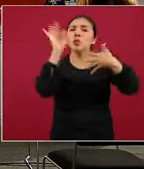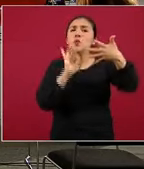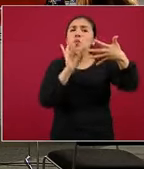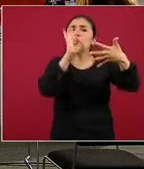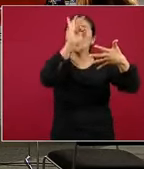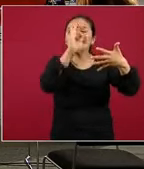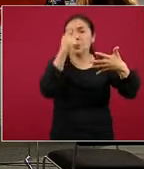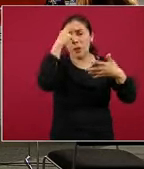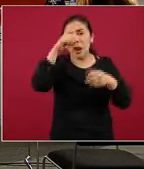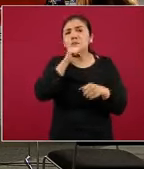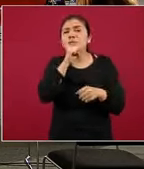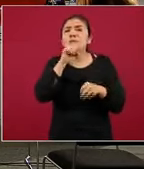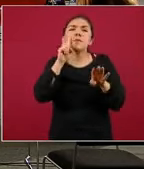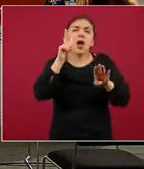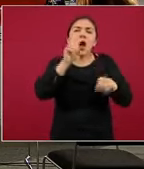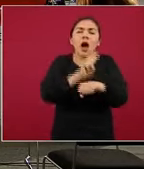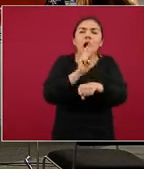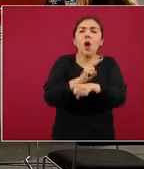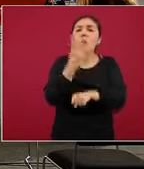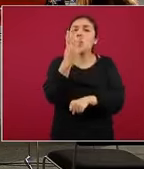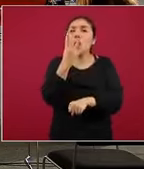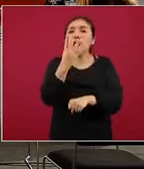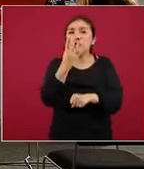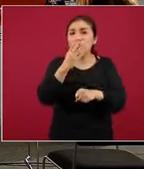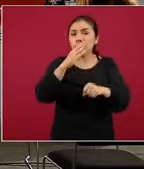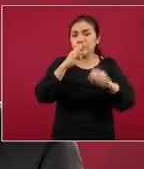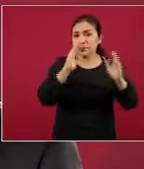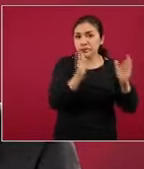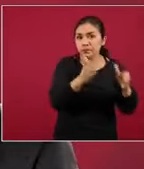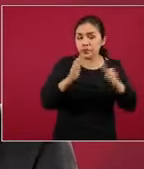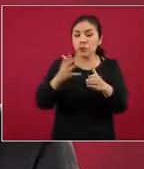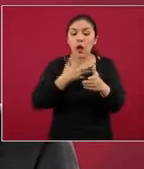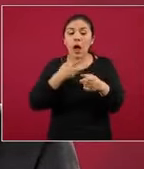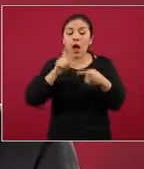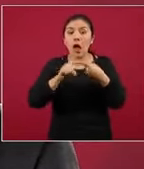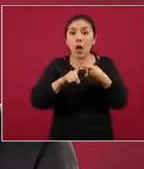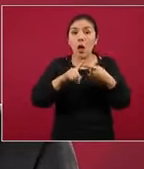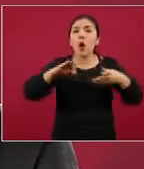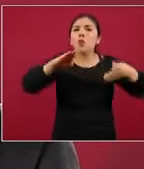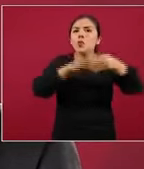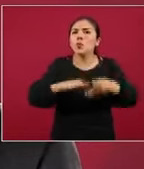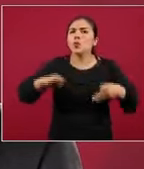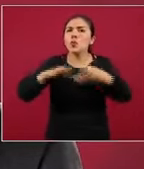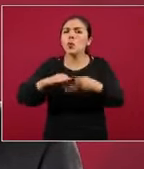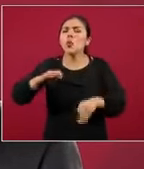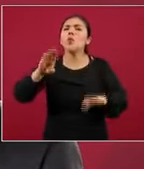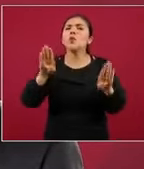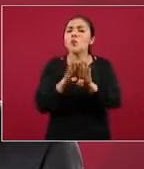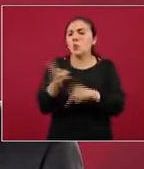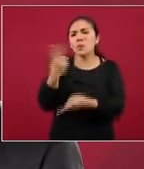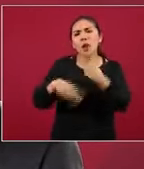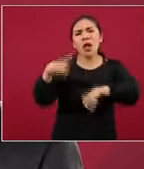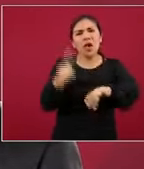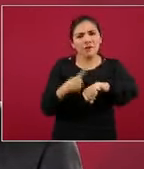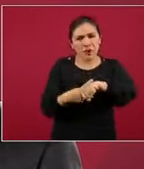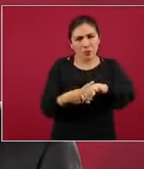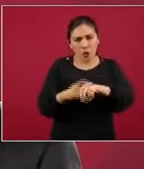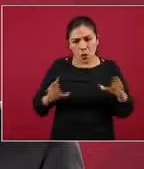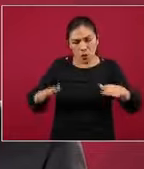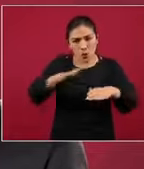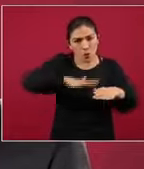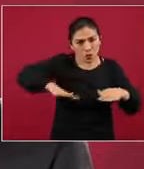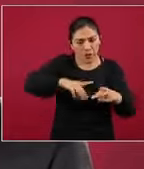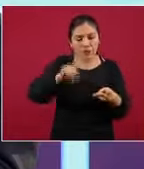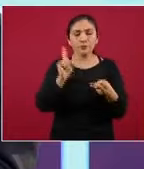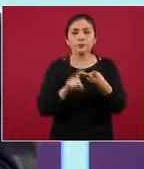miden 4 dimensiones, y esas 4 dimensiones son la ocurrencia de casos en la comunidad, segundo, la ocurrencia de